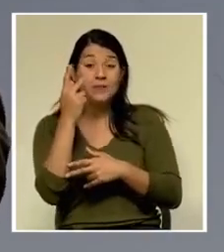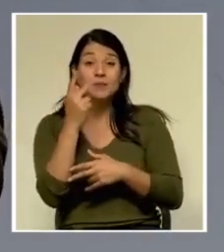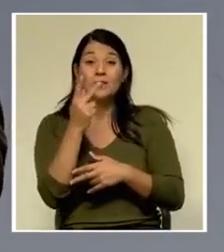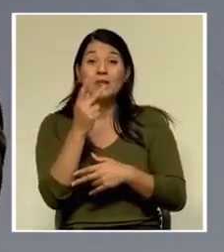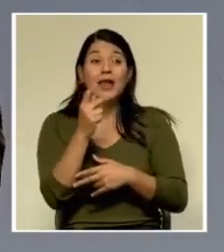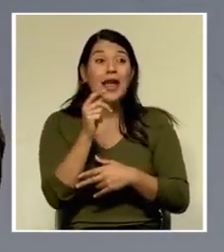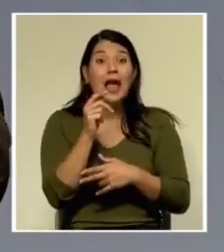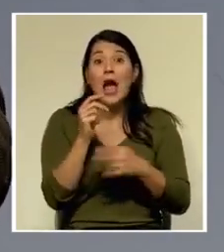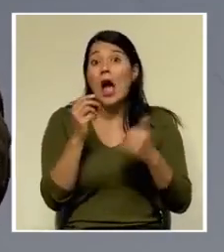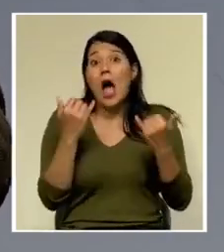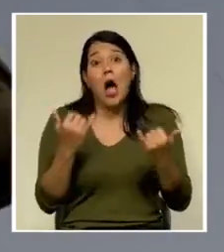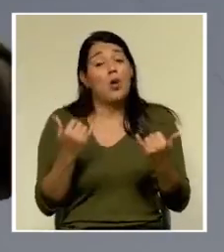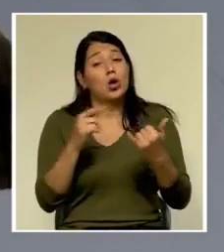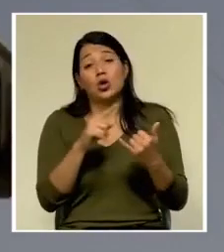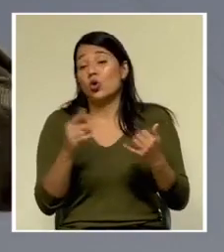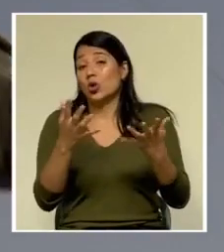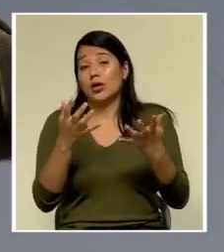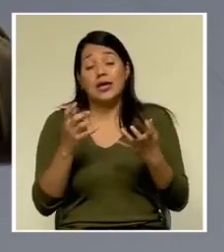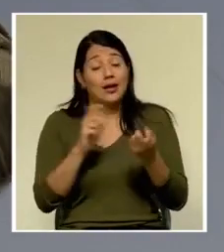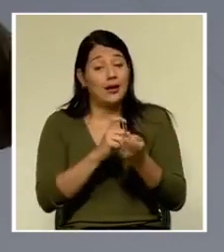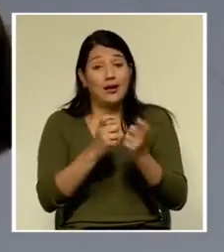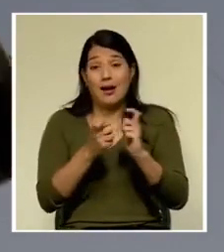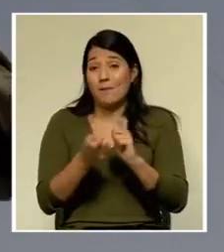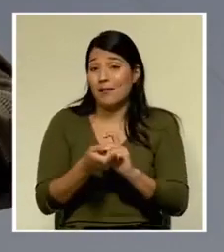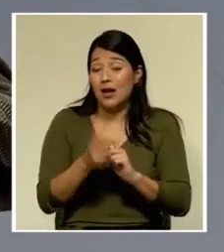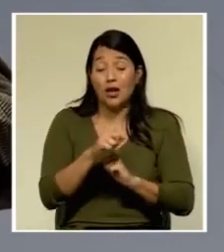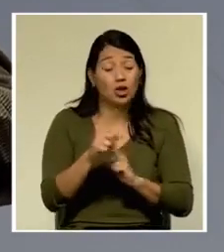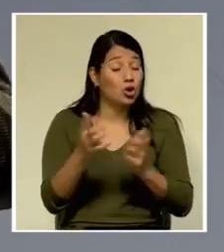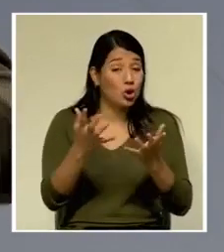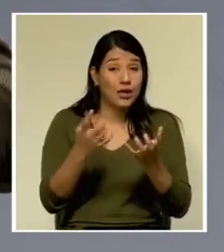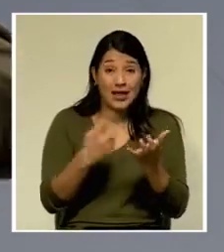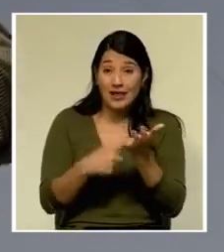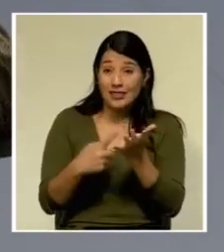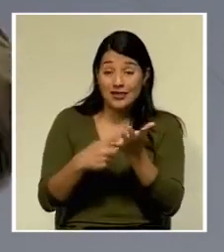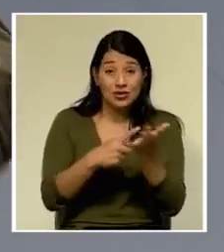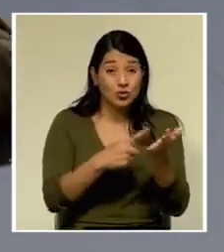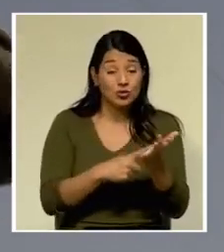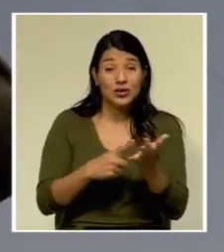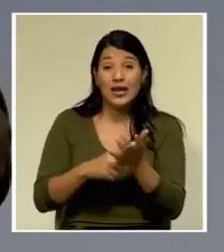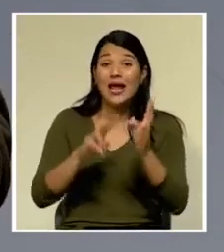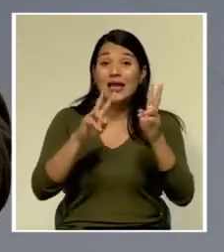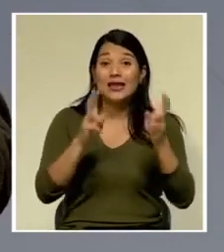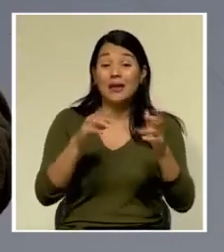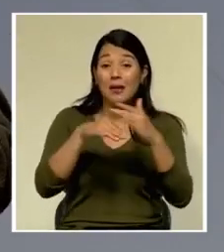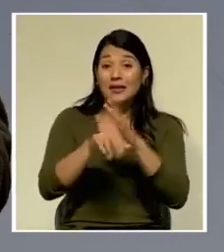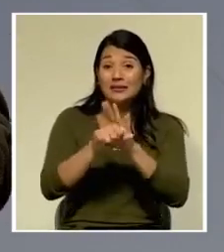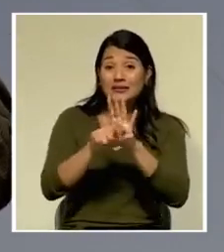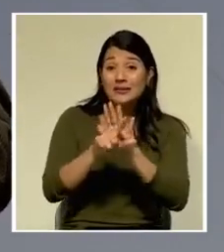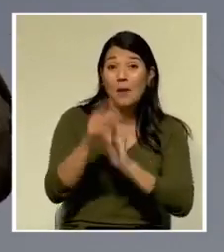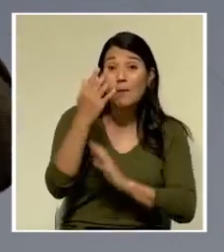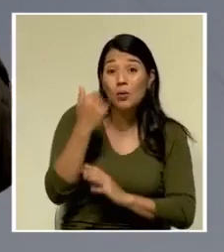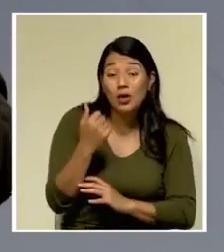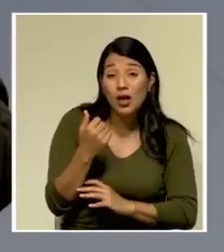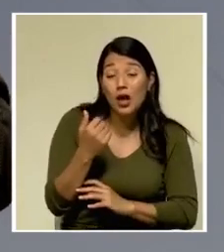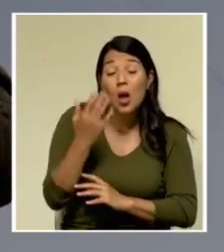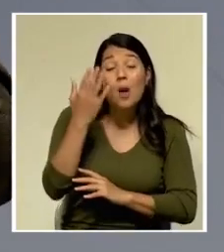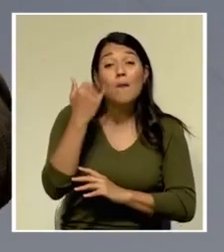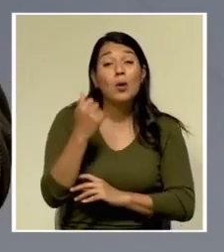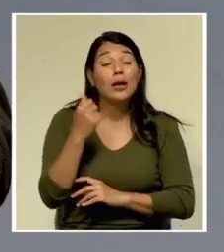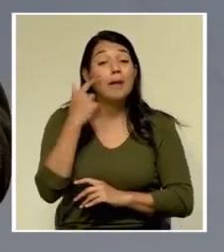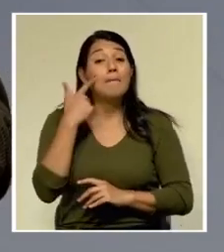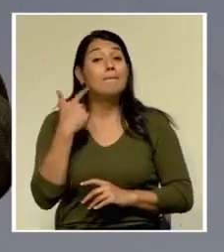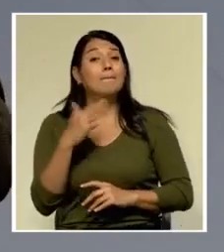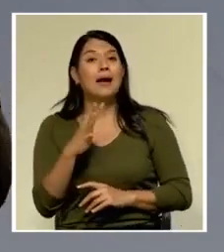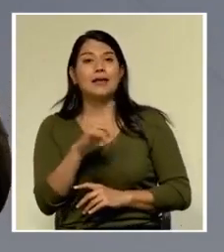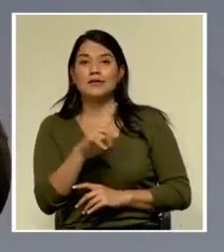tampoco ha querido ser discutido en sede legislativa, que es donde procede que esto sea reformado, porque no han tenido, pareciera,